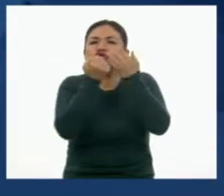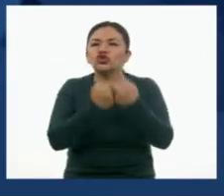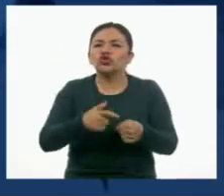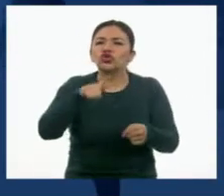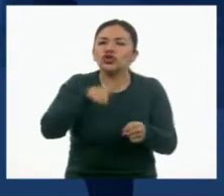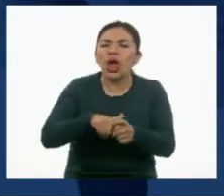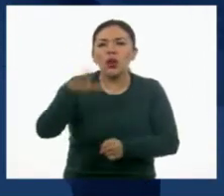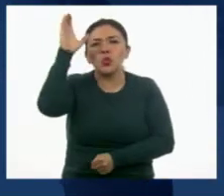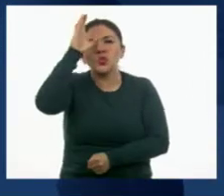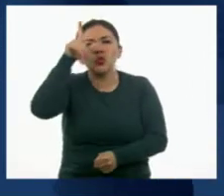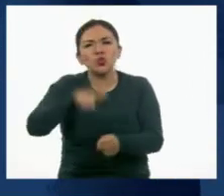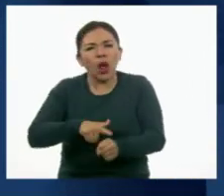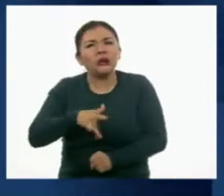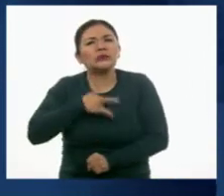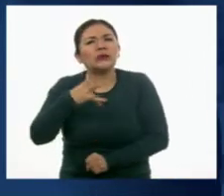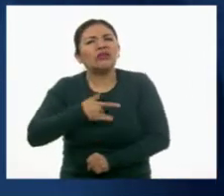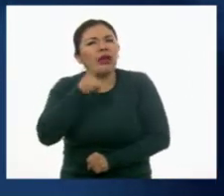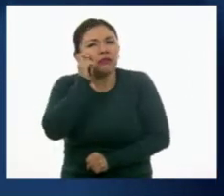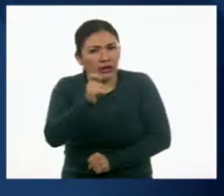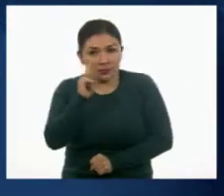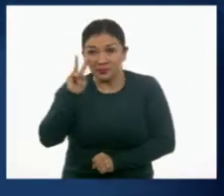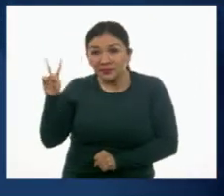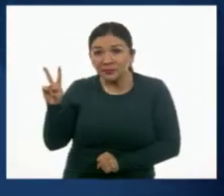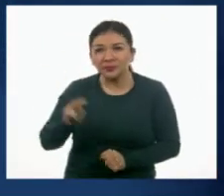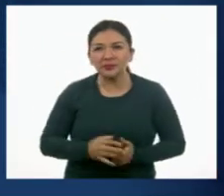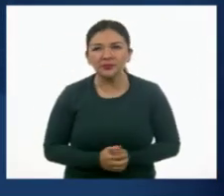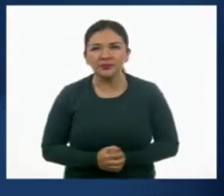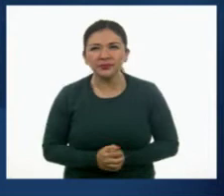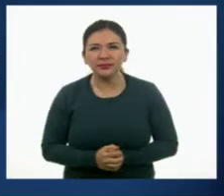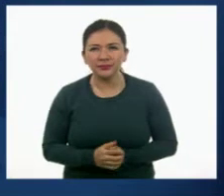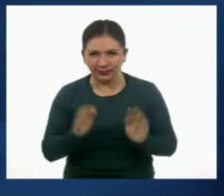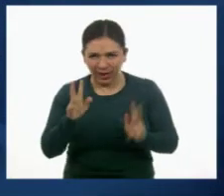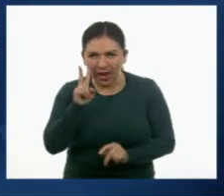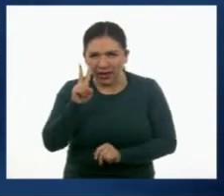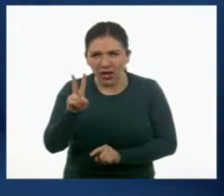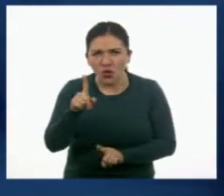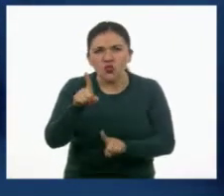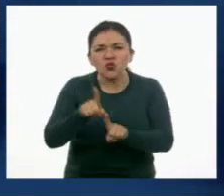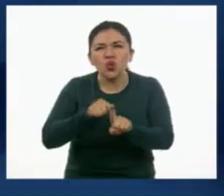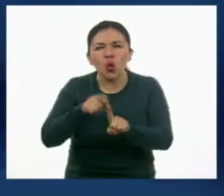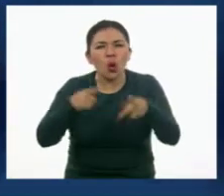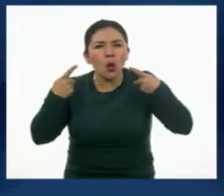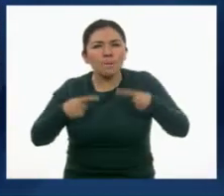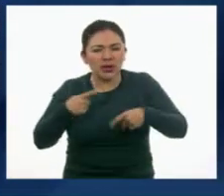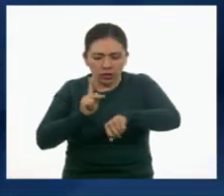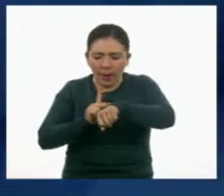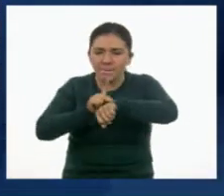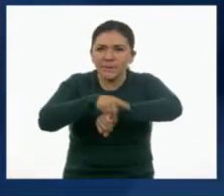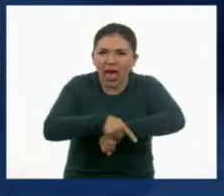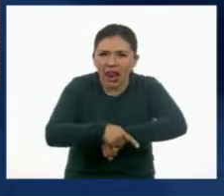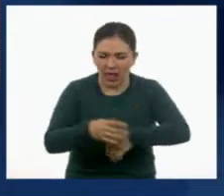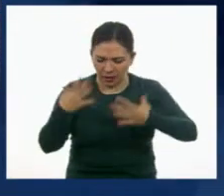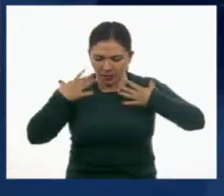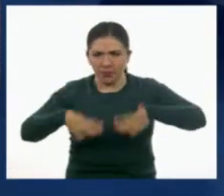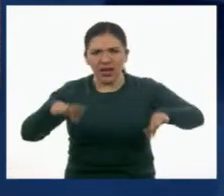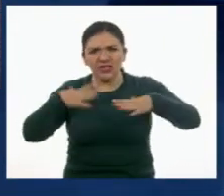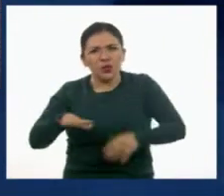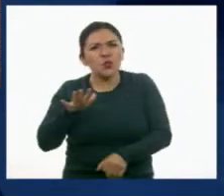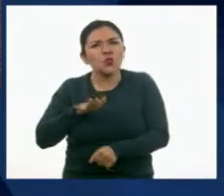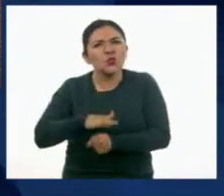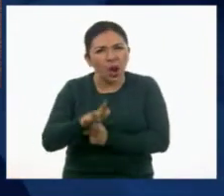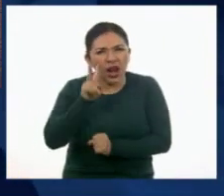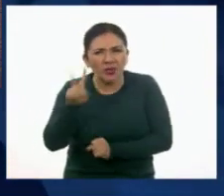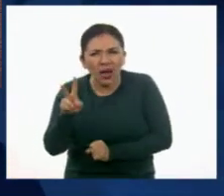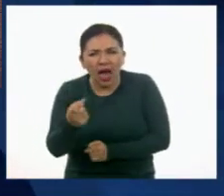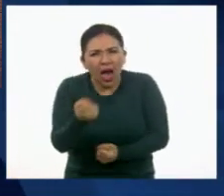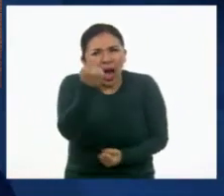y cultural. ¿Ya la viste muy bien, María? Fíjate en el color de piel de la gente, la indumentaria, en algunos inclusive